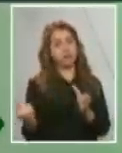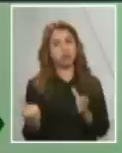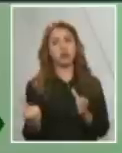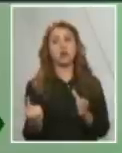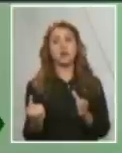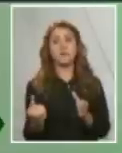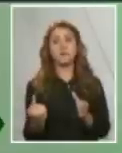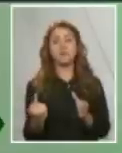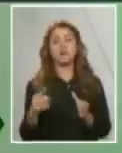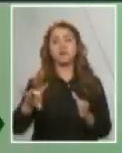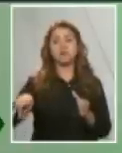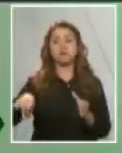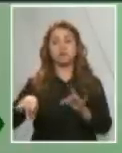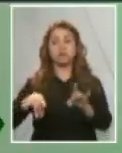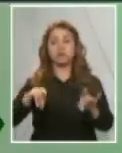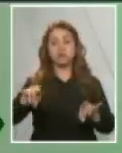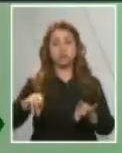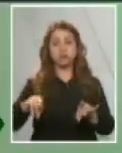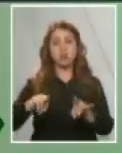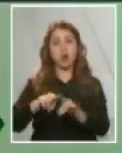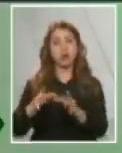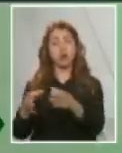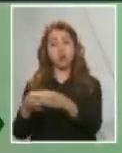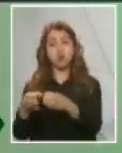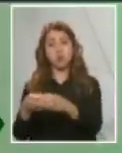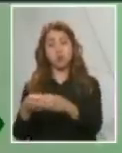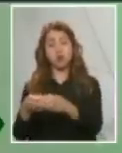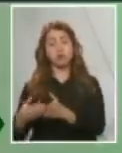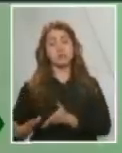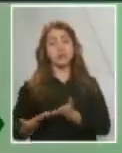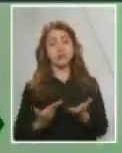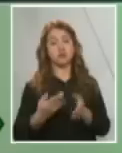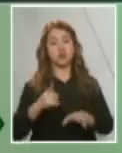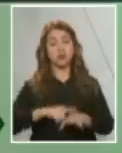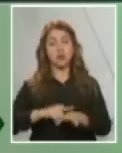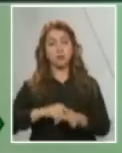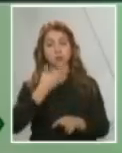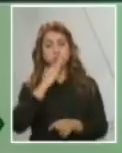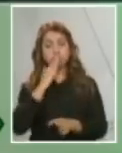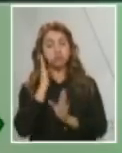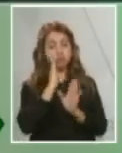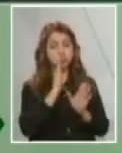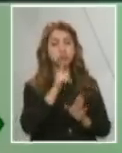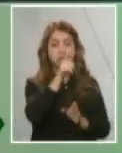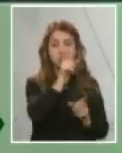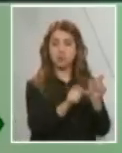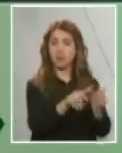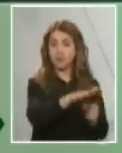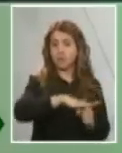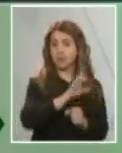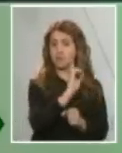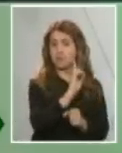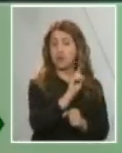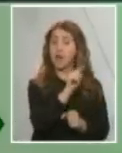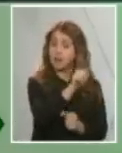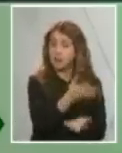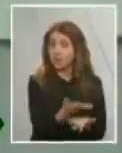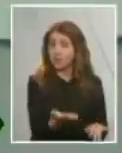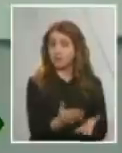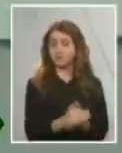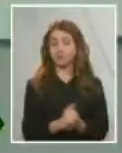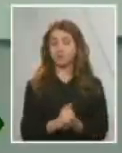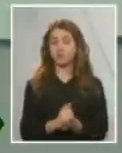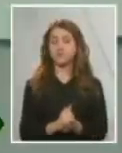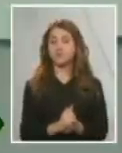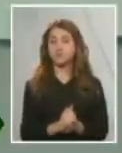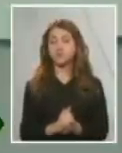hayan estas islas, hayan otros que decidan poner su tiempo, su talento, en vez de dedicar otra cosa a otro, a ti en este caso.